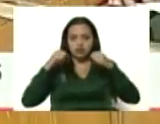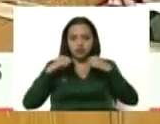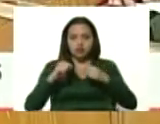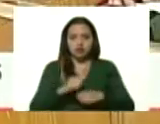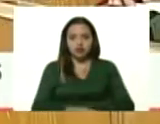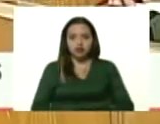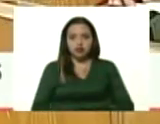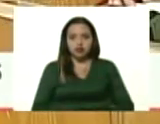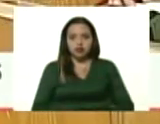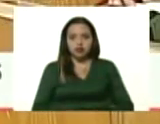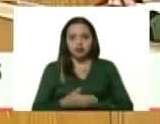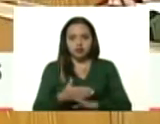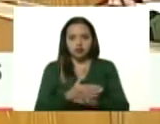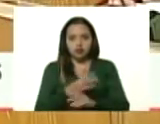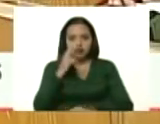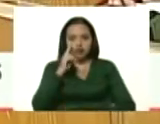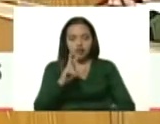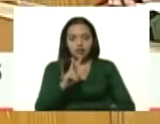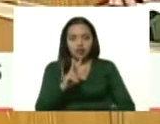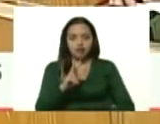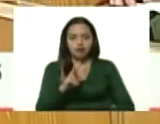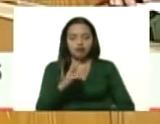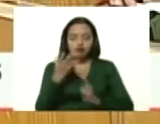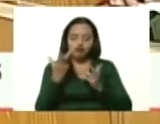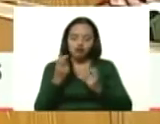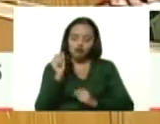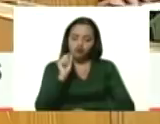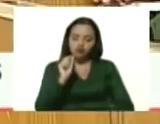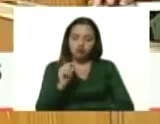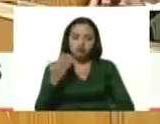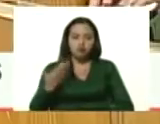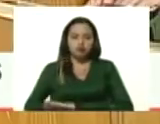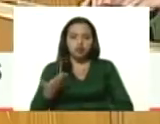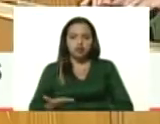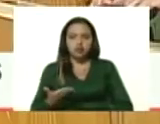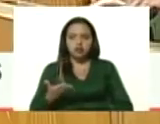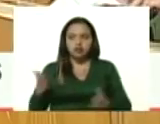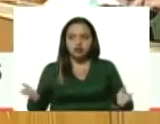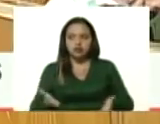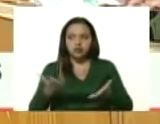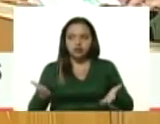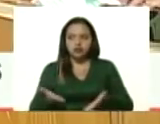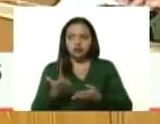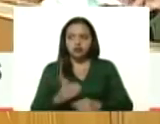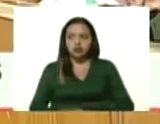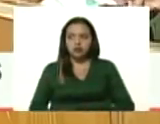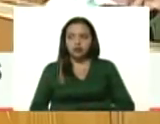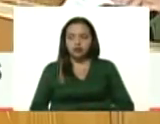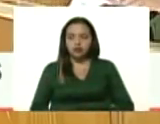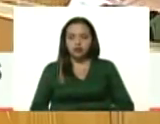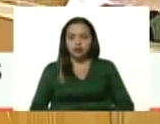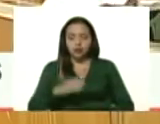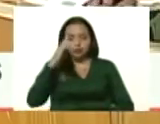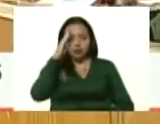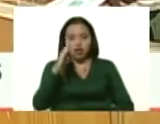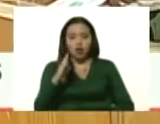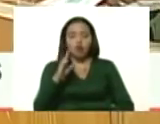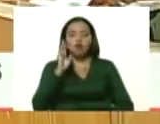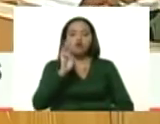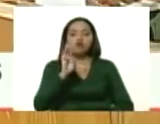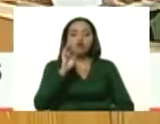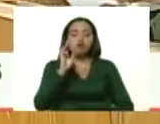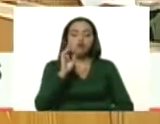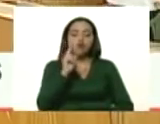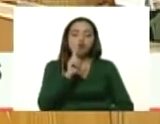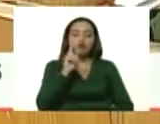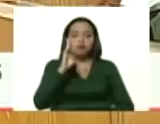yo veía datos muy importantes de los que aportaba. En lo militar, las UPDI se entrenan los fines de